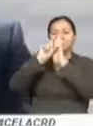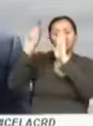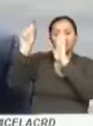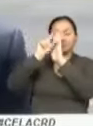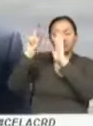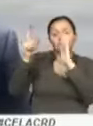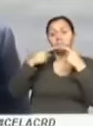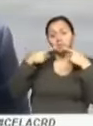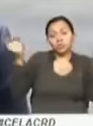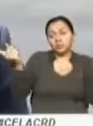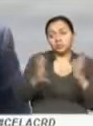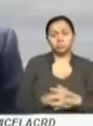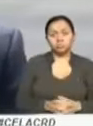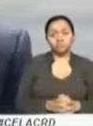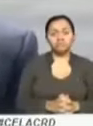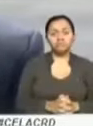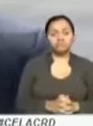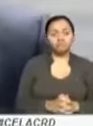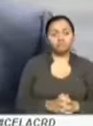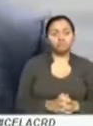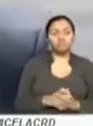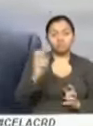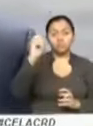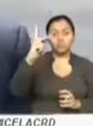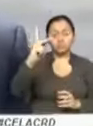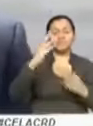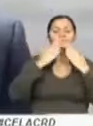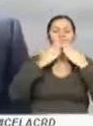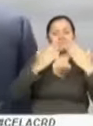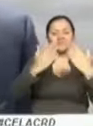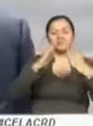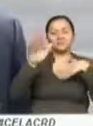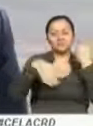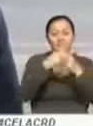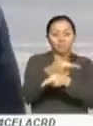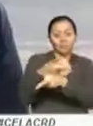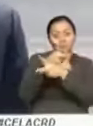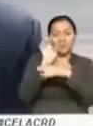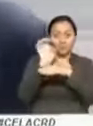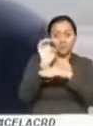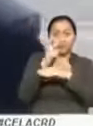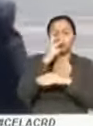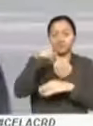transparente. ¿Okay? Bueno, muchas gracias y cuiden el país. Nos vemos el próximo martes. Un abrazo.